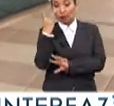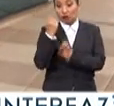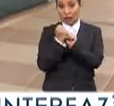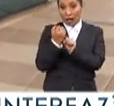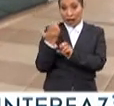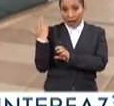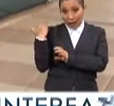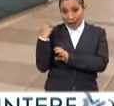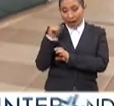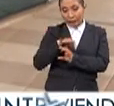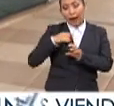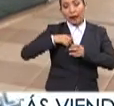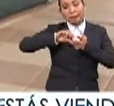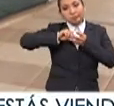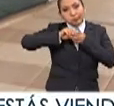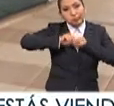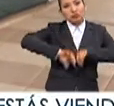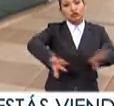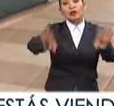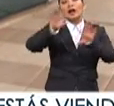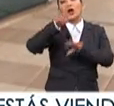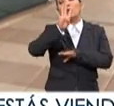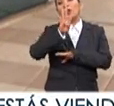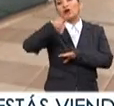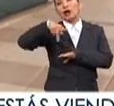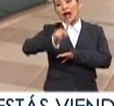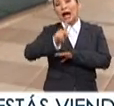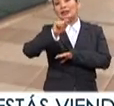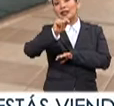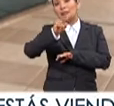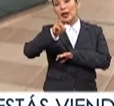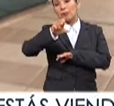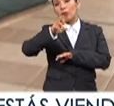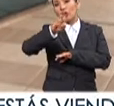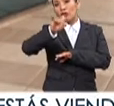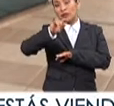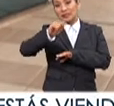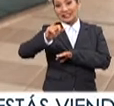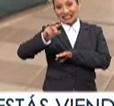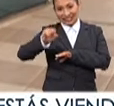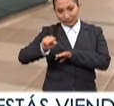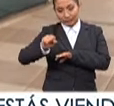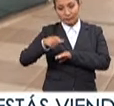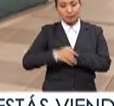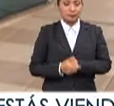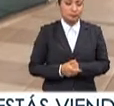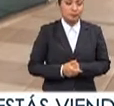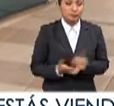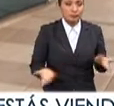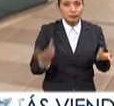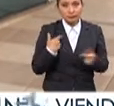dos años empezamos ya retransmitir en 4k el evento de tv morphosis desde el tau y en este